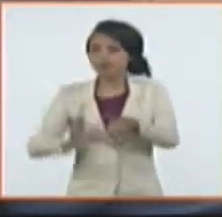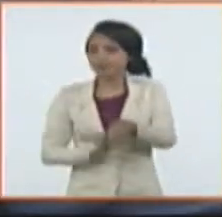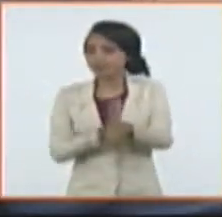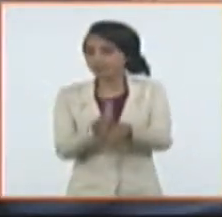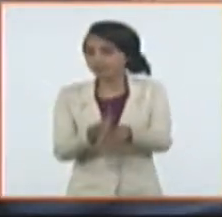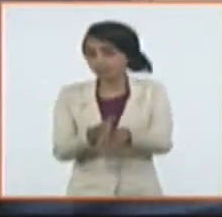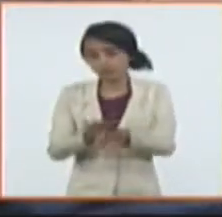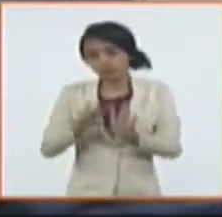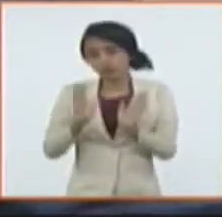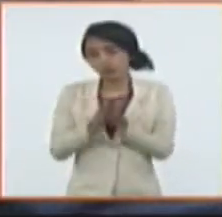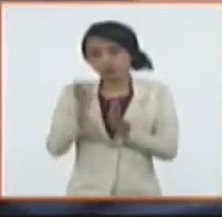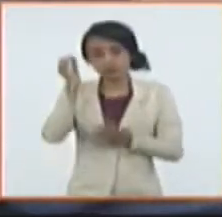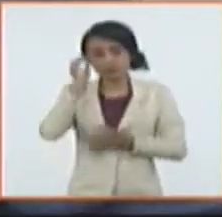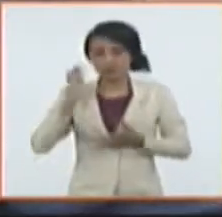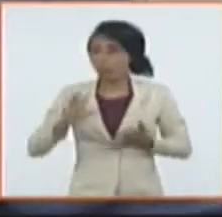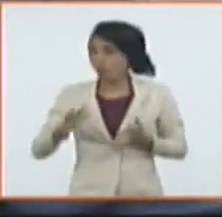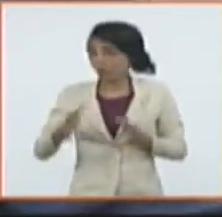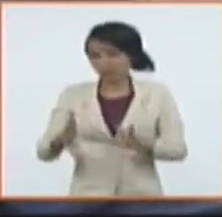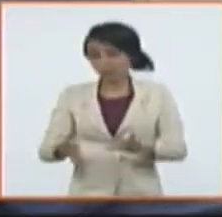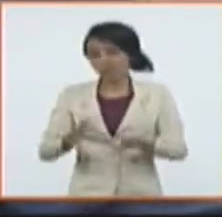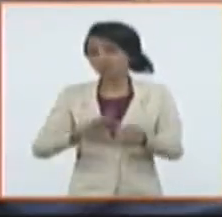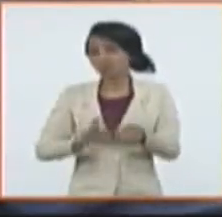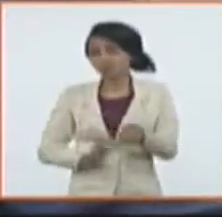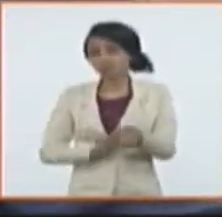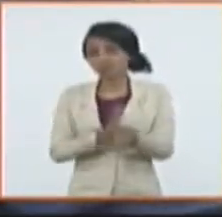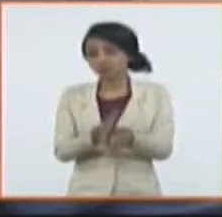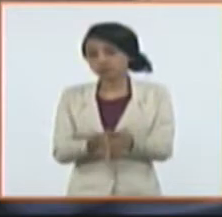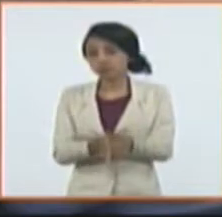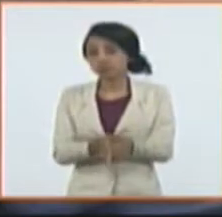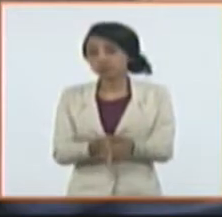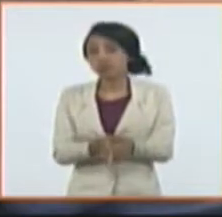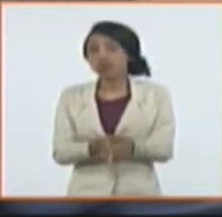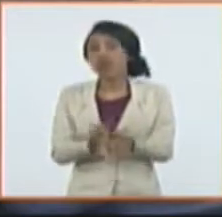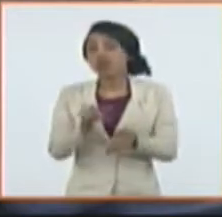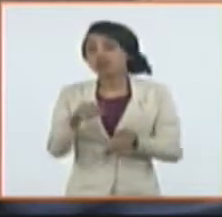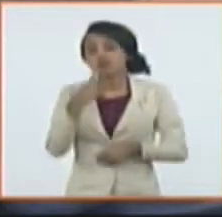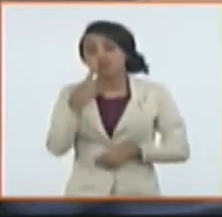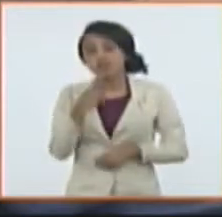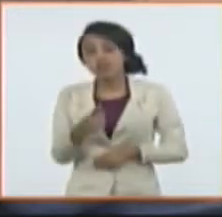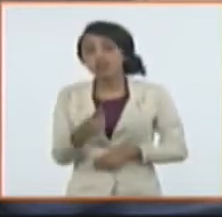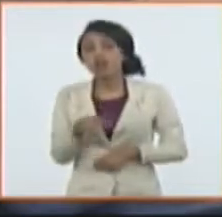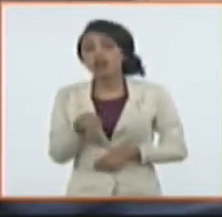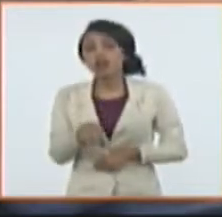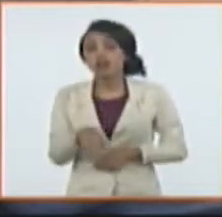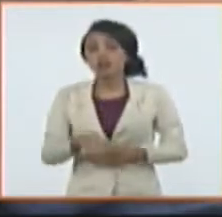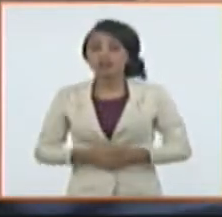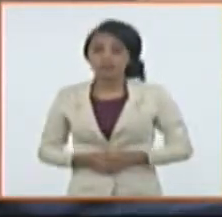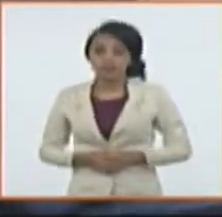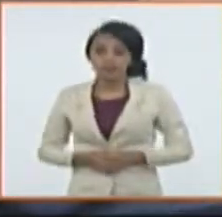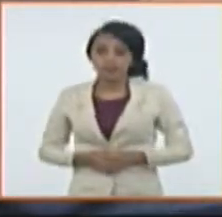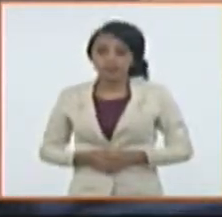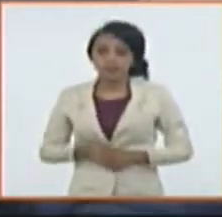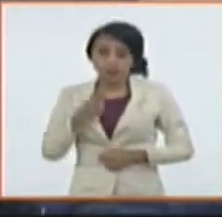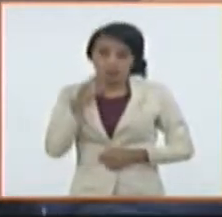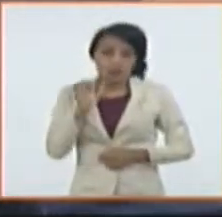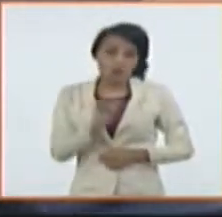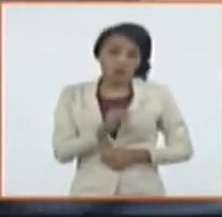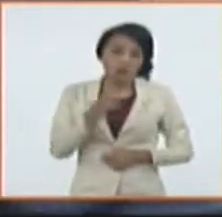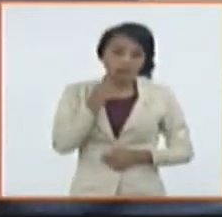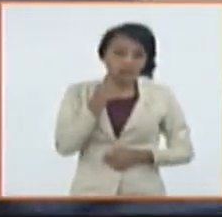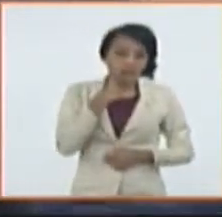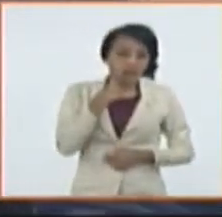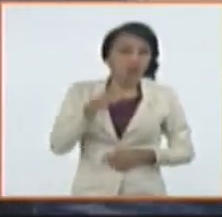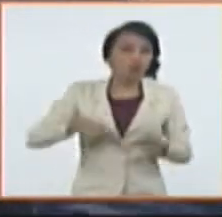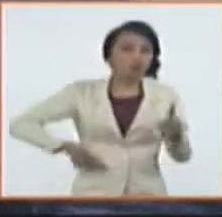comprendemos, hay una compleja situación que estamos viviendo, donde se manifiesta una ofensiva para desacreditar a la revolución cubana, con toda